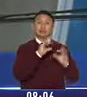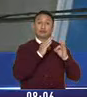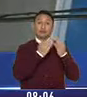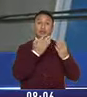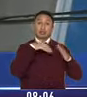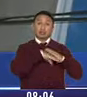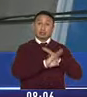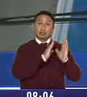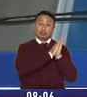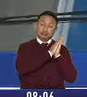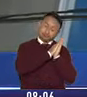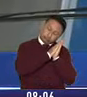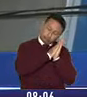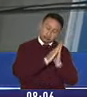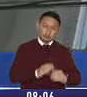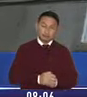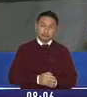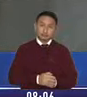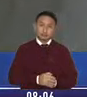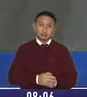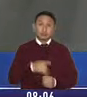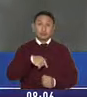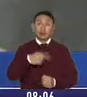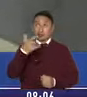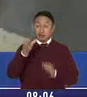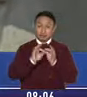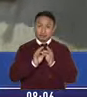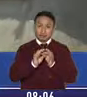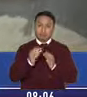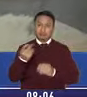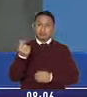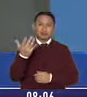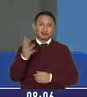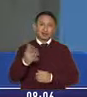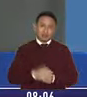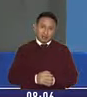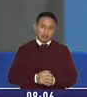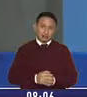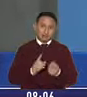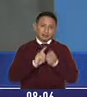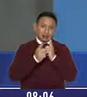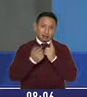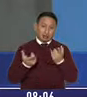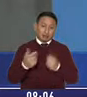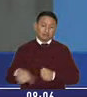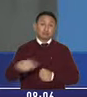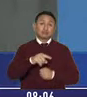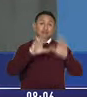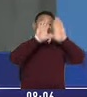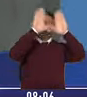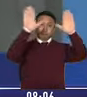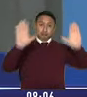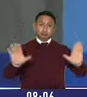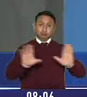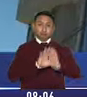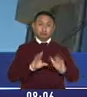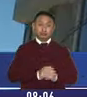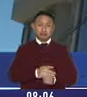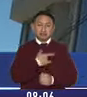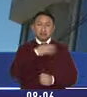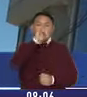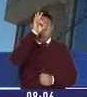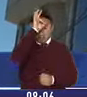se encontraba descansando. Aún no han podido reponer el vidrio por la falta de recursos y han colocado unos cartones porque no saben